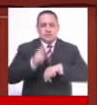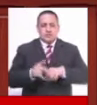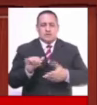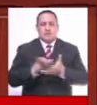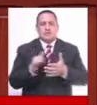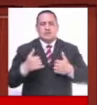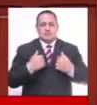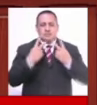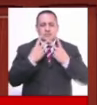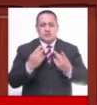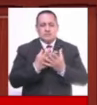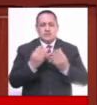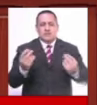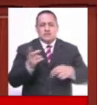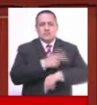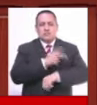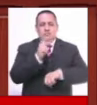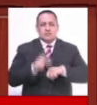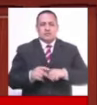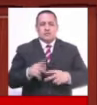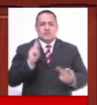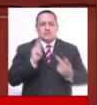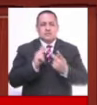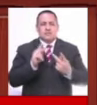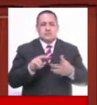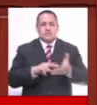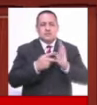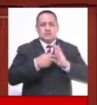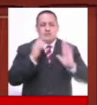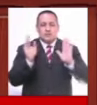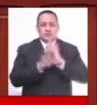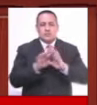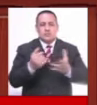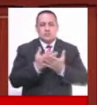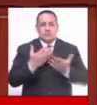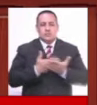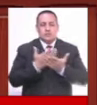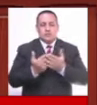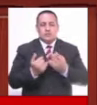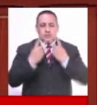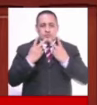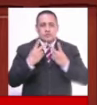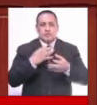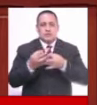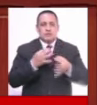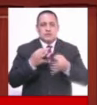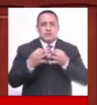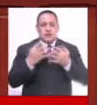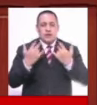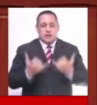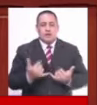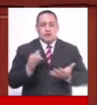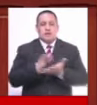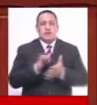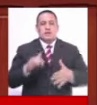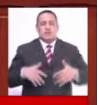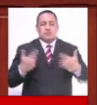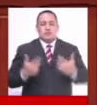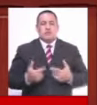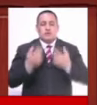una cantidad de profesionales excedentes. Es decir, creo que los argumentos bastan y sobran para que puedan